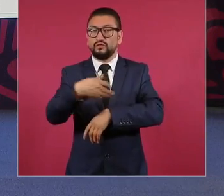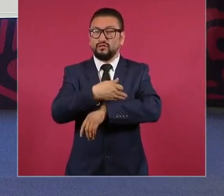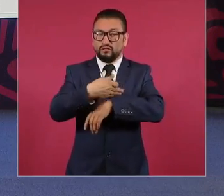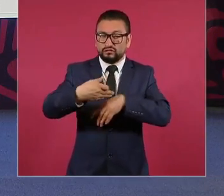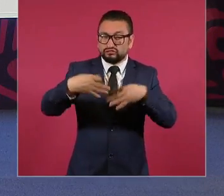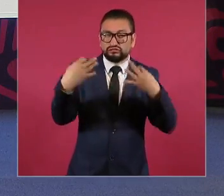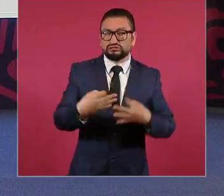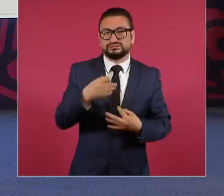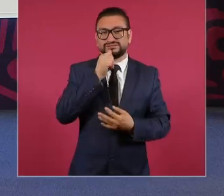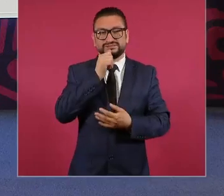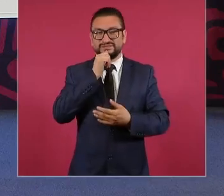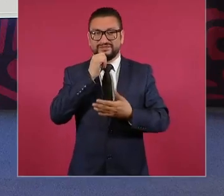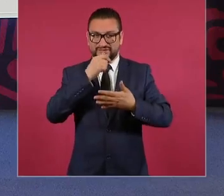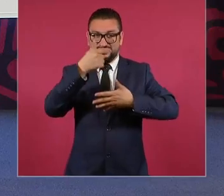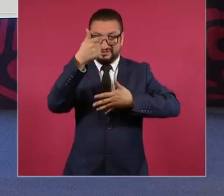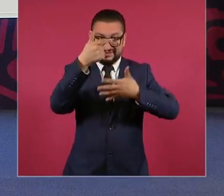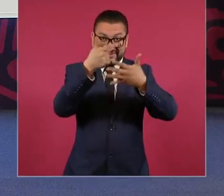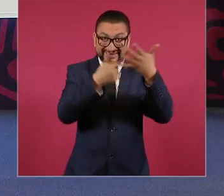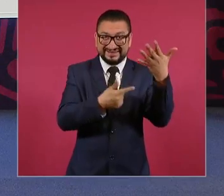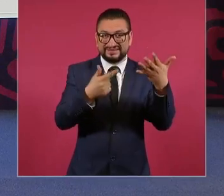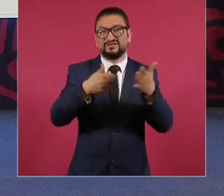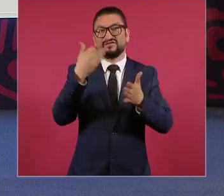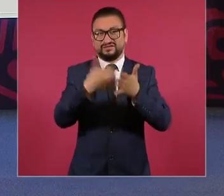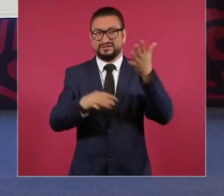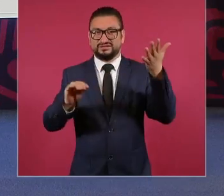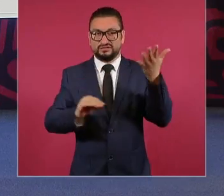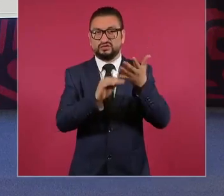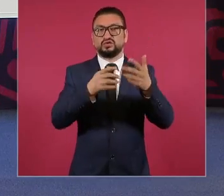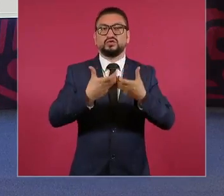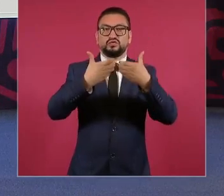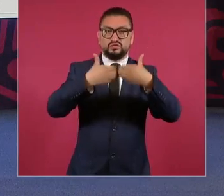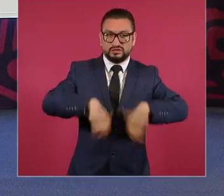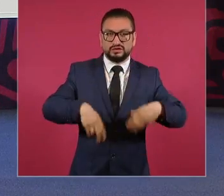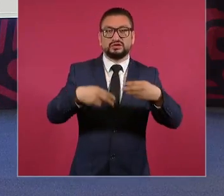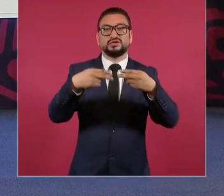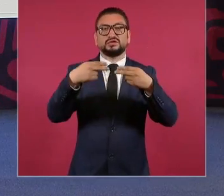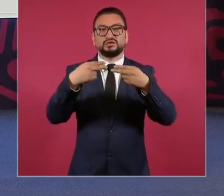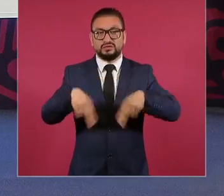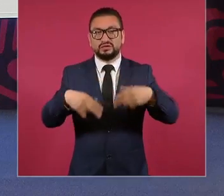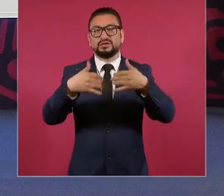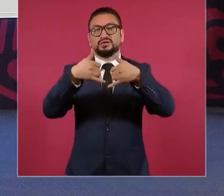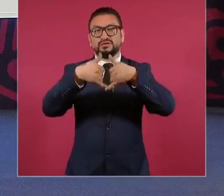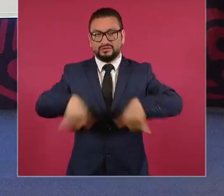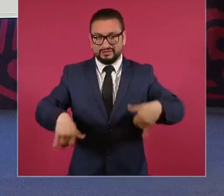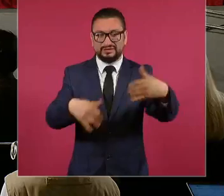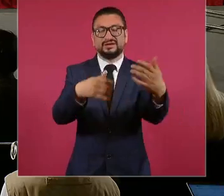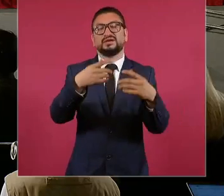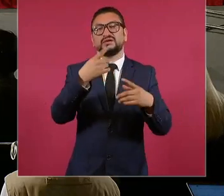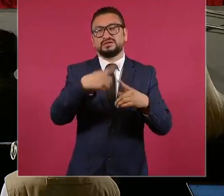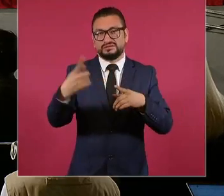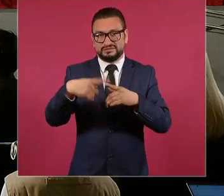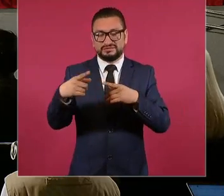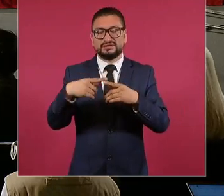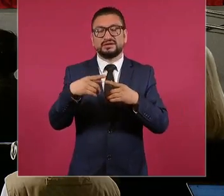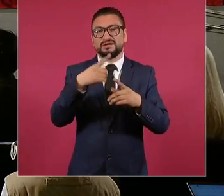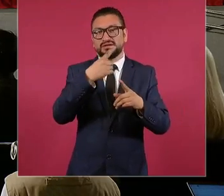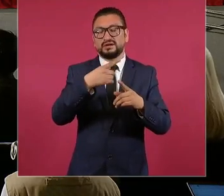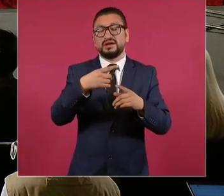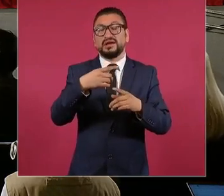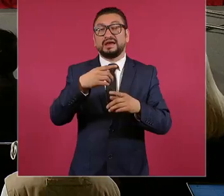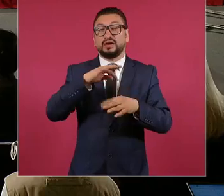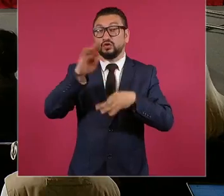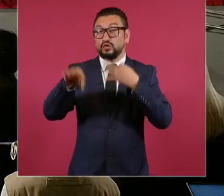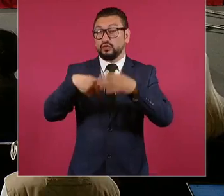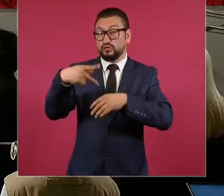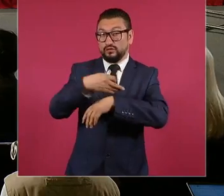Es decir, a esto habría que sumar cuñados, nueros, nueras, suegros, yernos y muchos otros